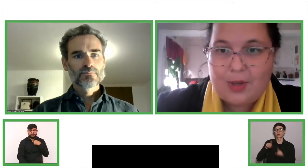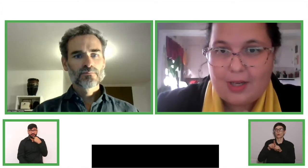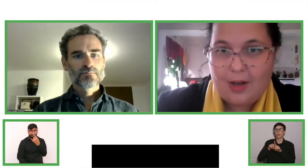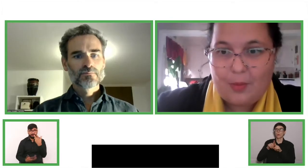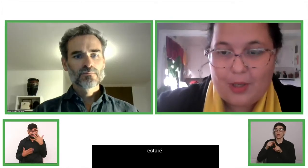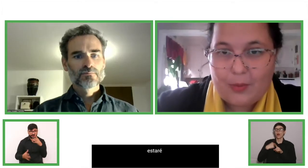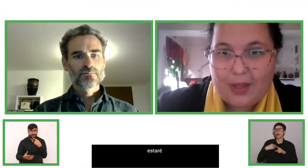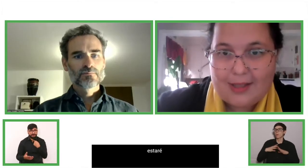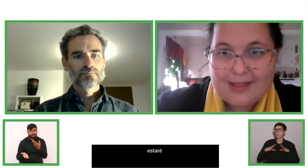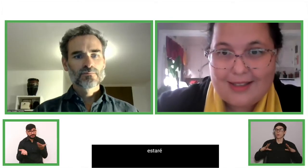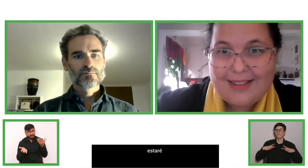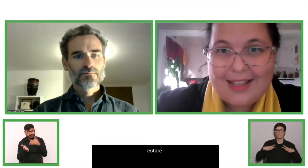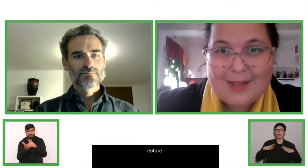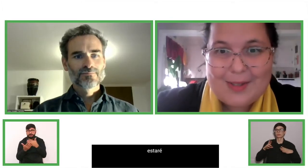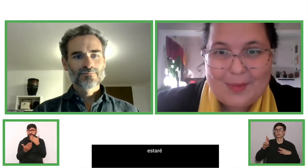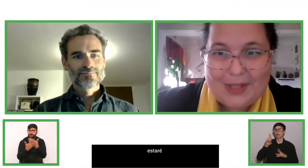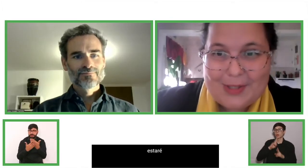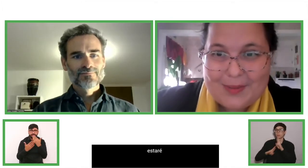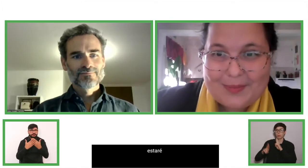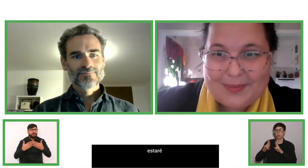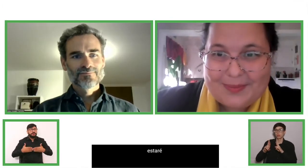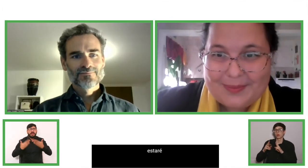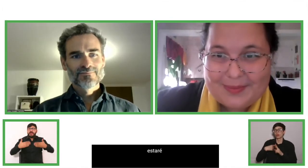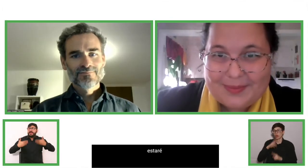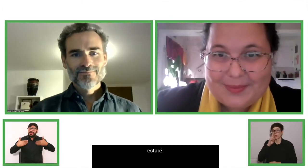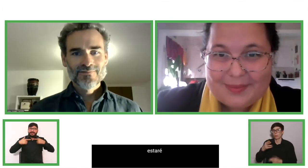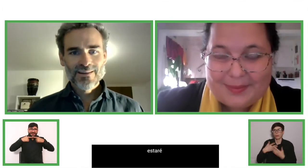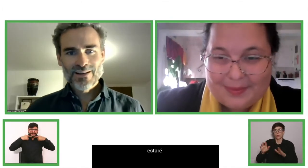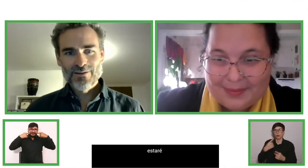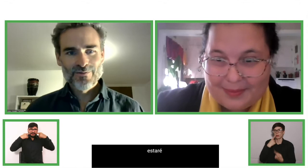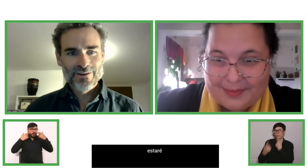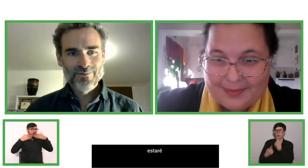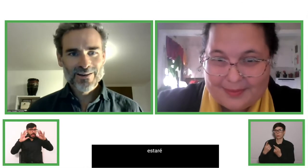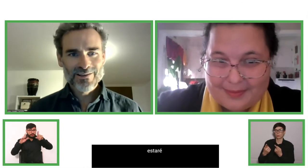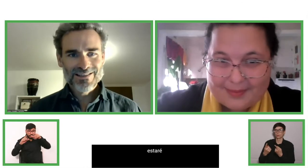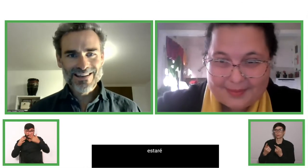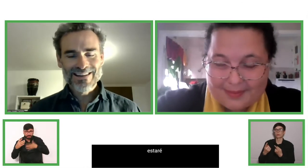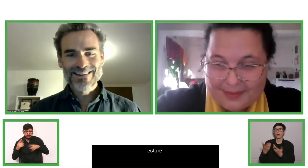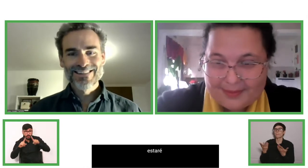cualquier pregunta y cómo puedes colaborar. Muchas gracias.